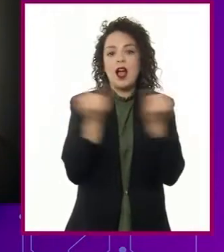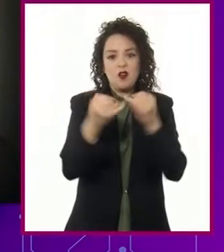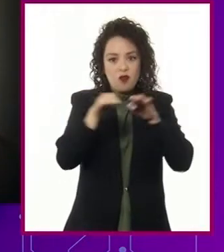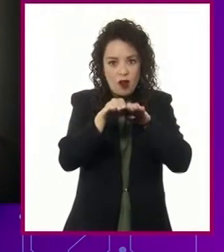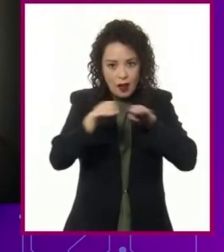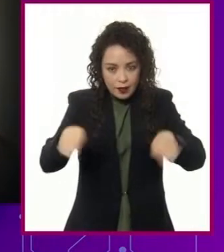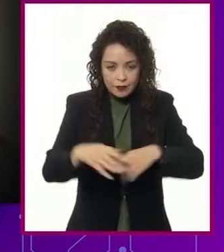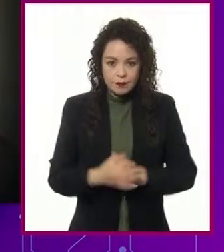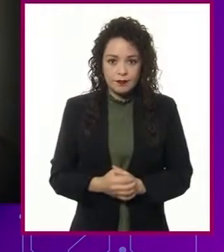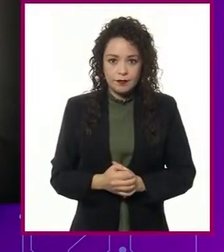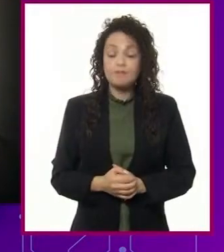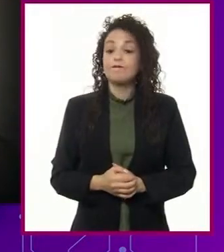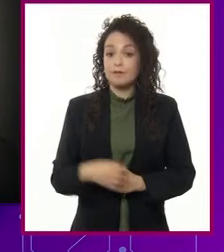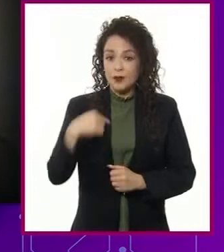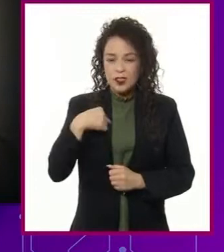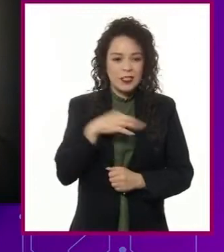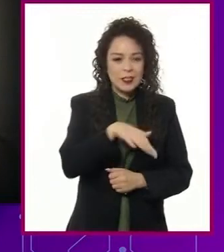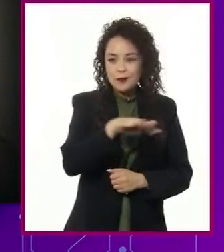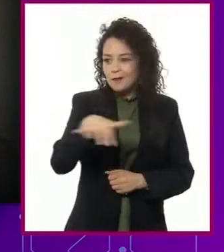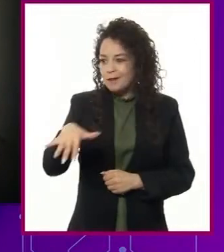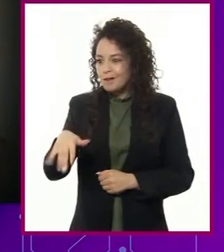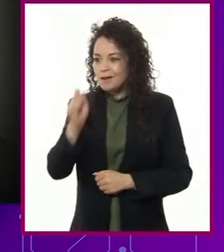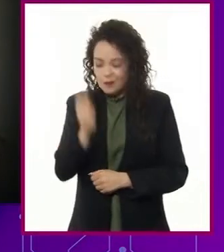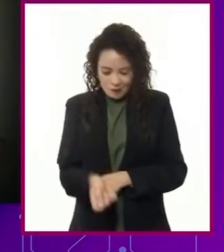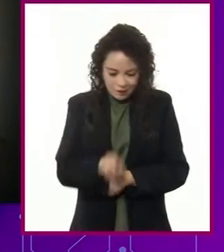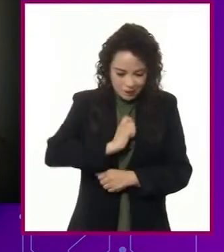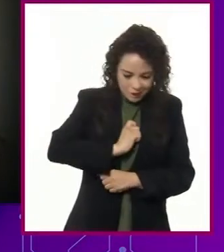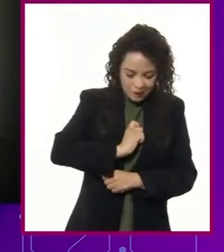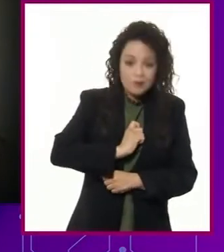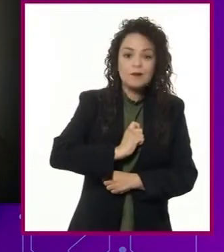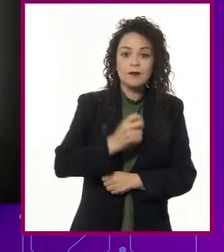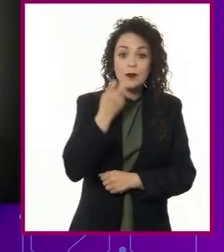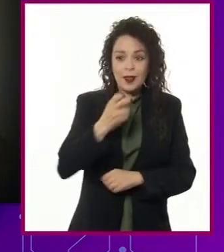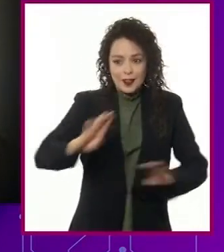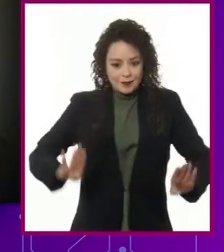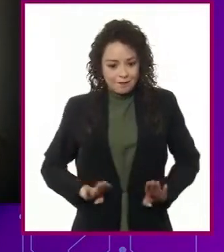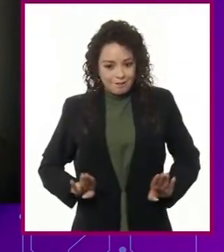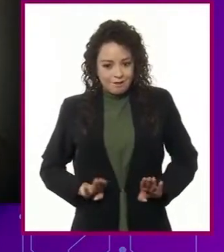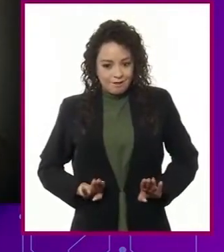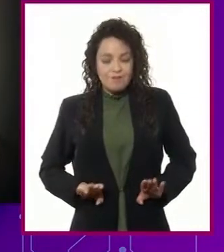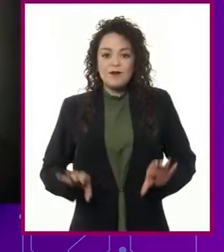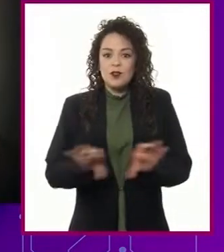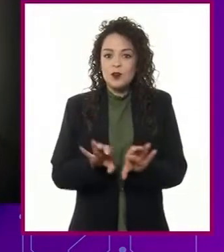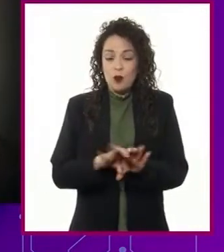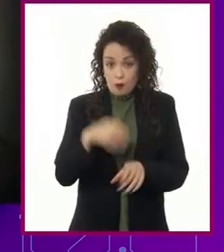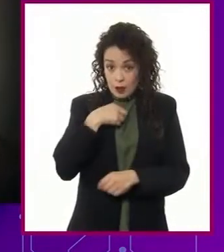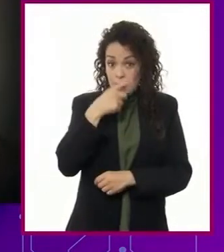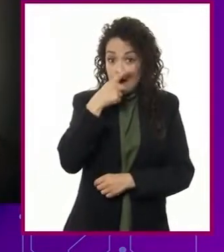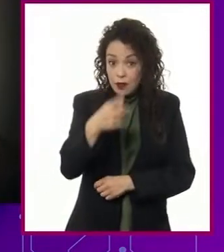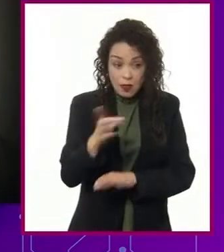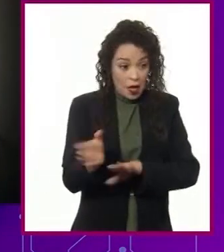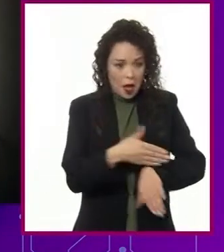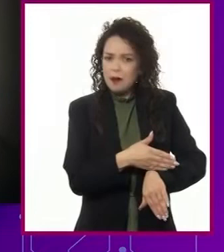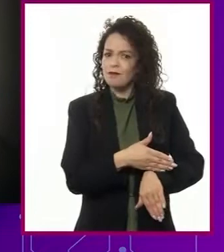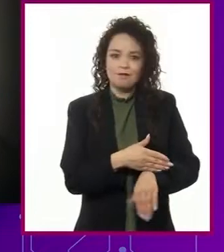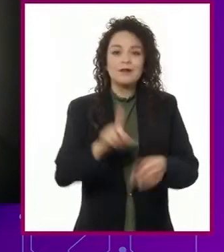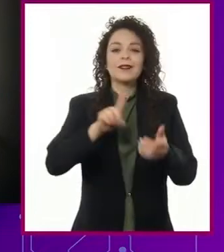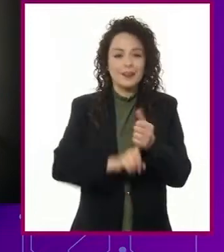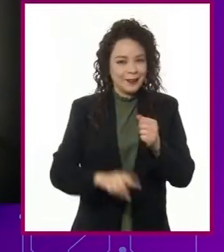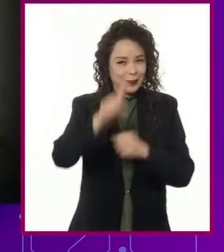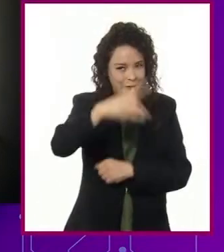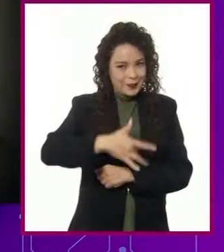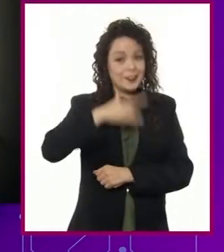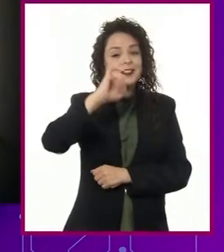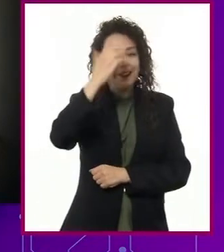búsqueda de identidad, tienen lugar algunas actitudes que no podemos dejar de mencionar y que seguramente sonarán familiares. A